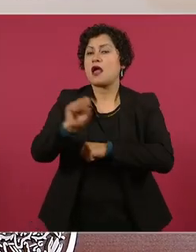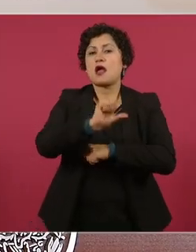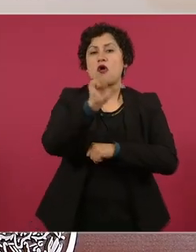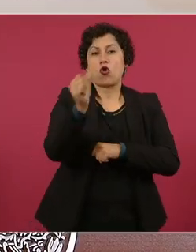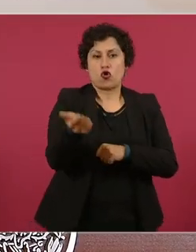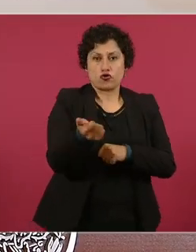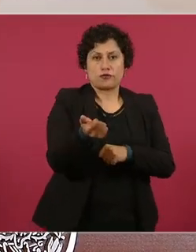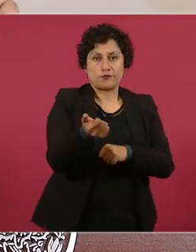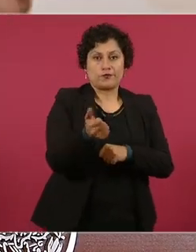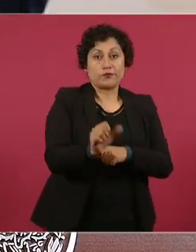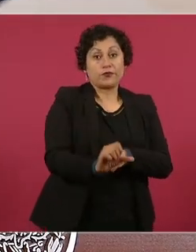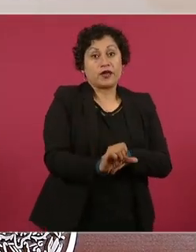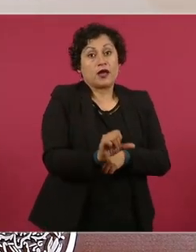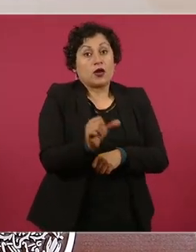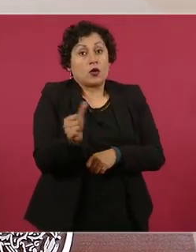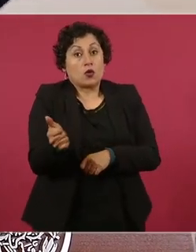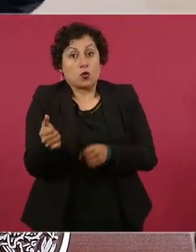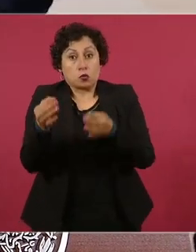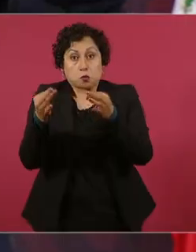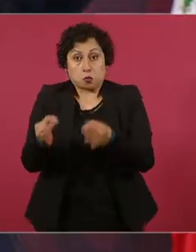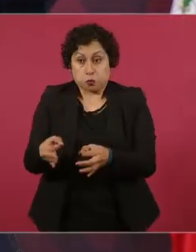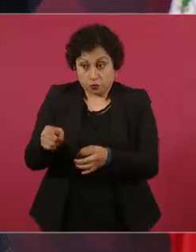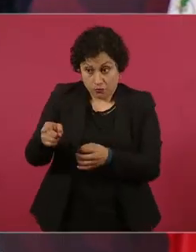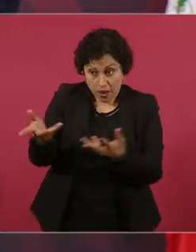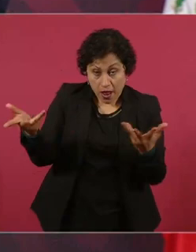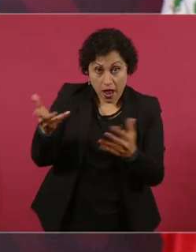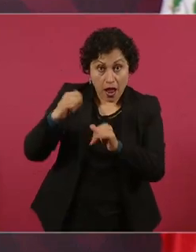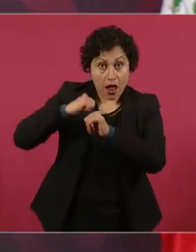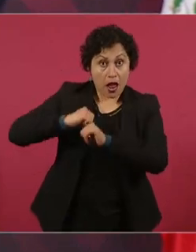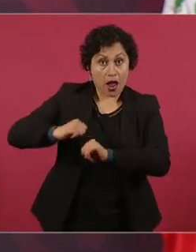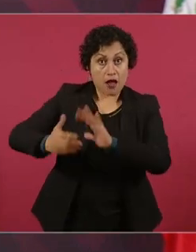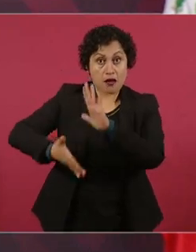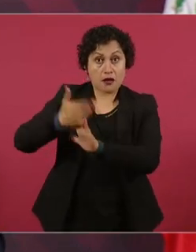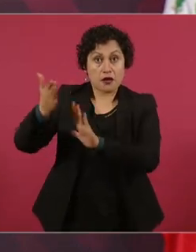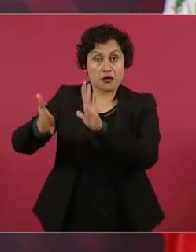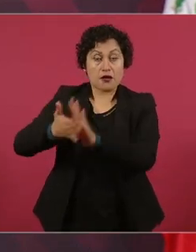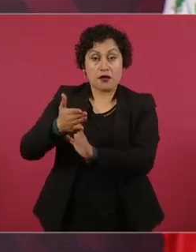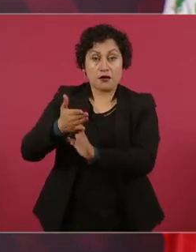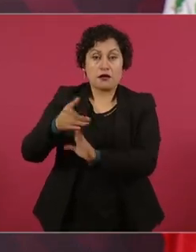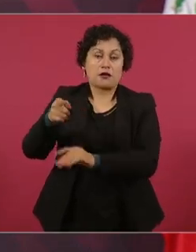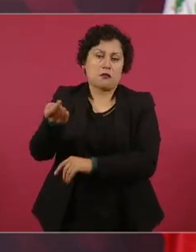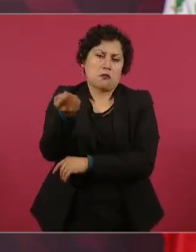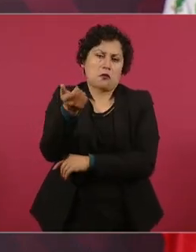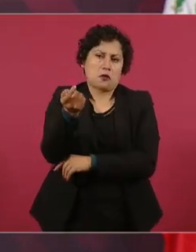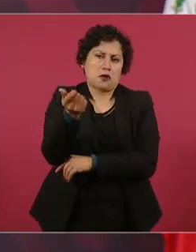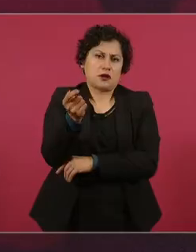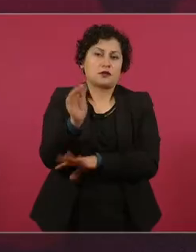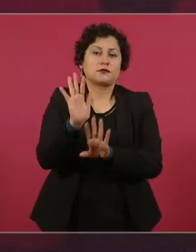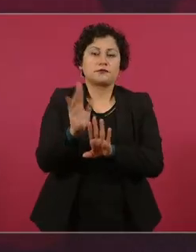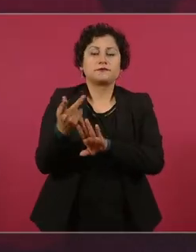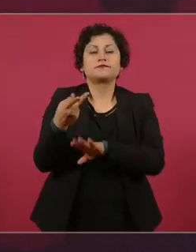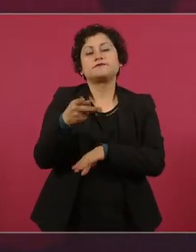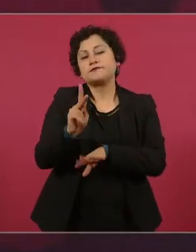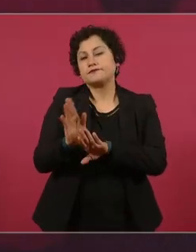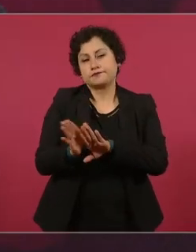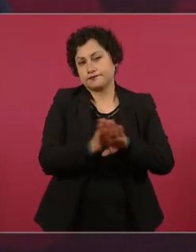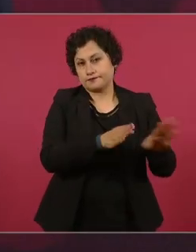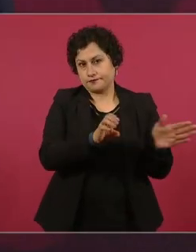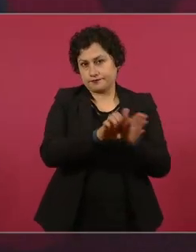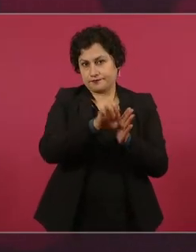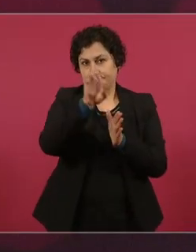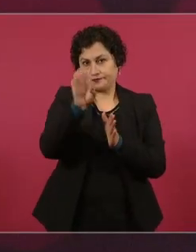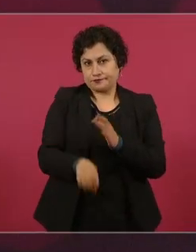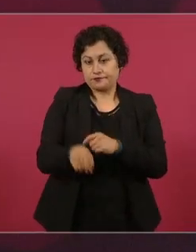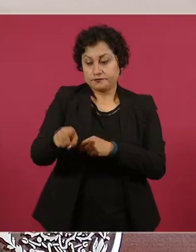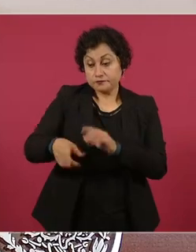¿Y qué pasa en el ejemplo si esa obra que cuesta mil y que